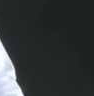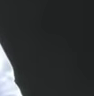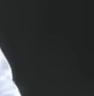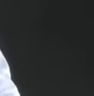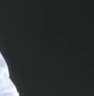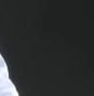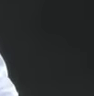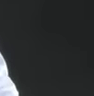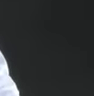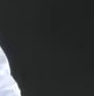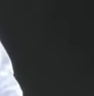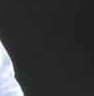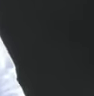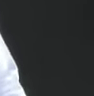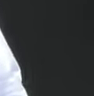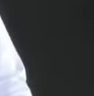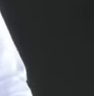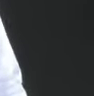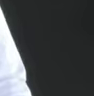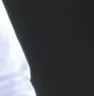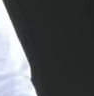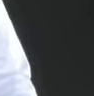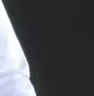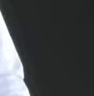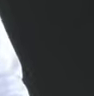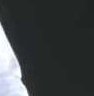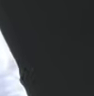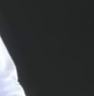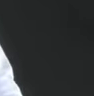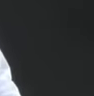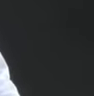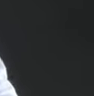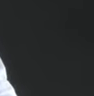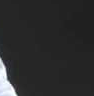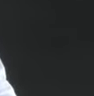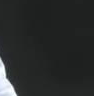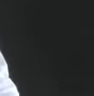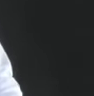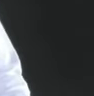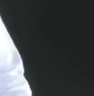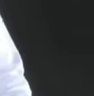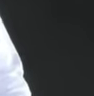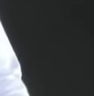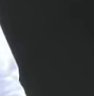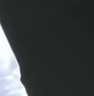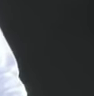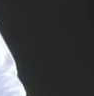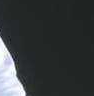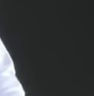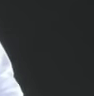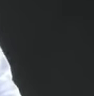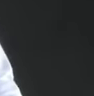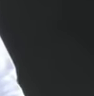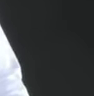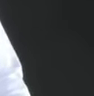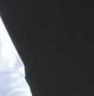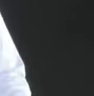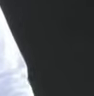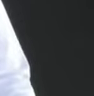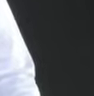enorme compromiso. Ese día, el nuevo presidente ratificó un sueño sobre el que hemos hablado